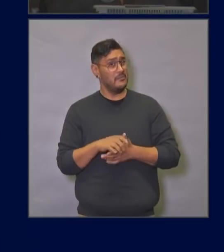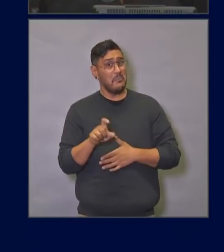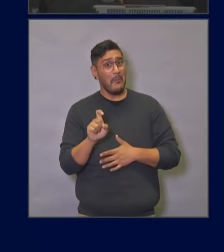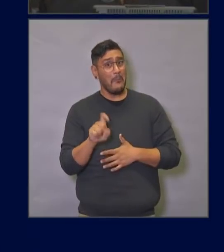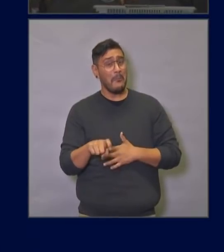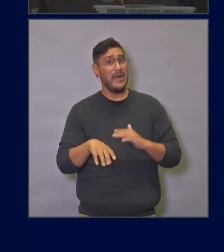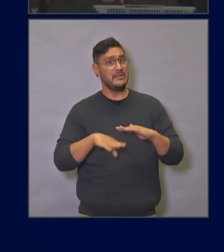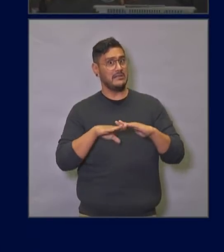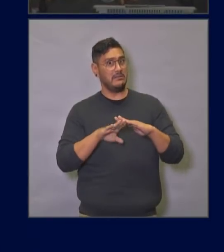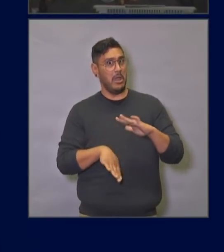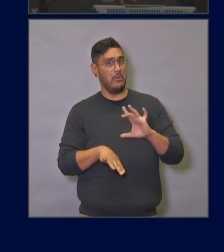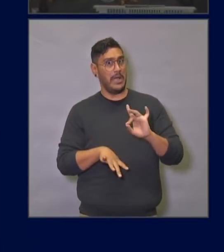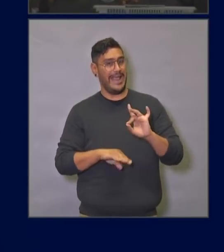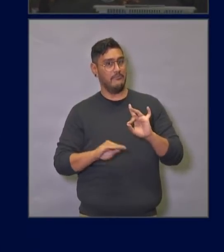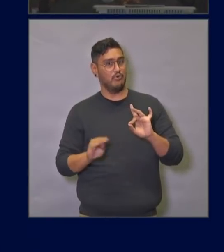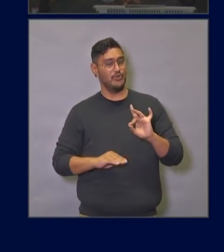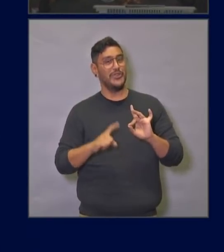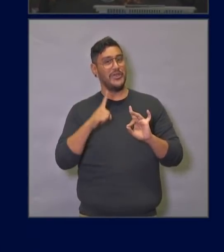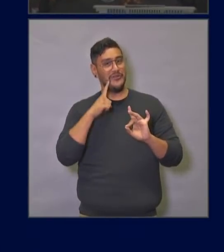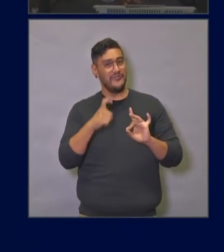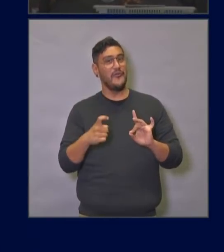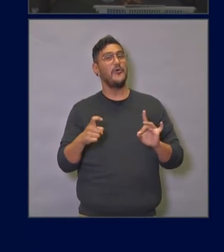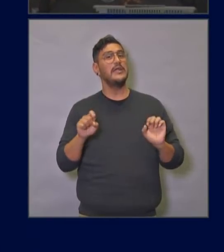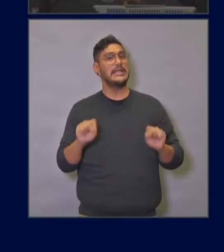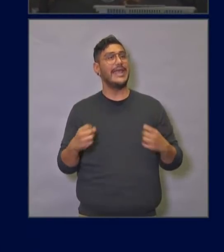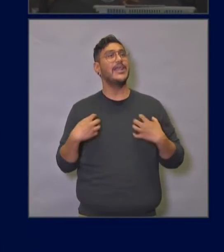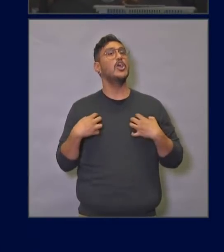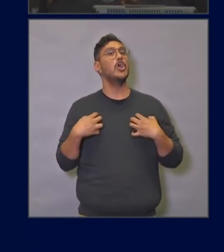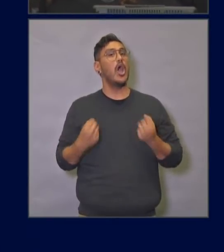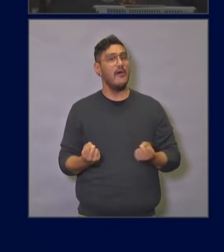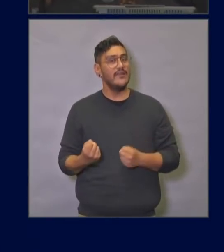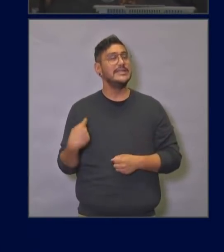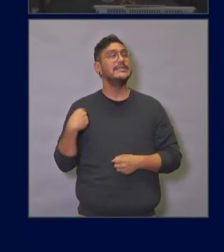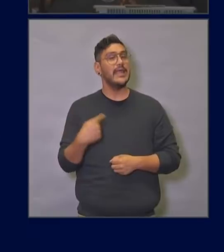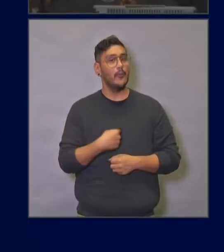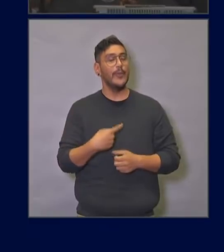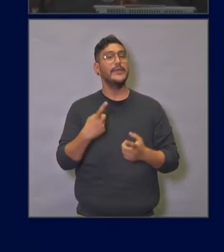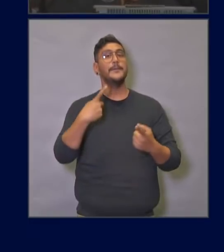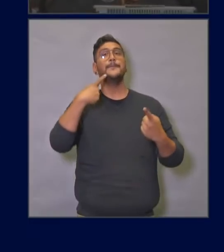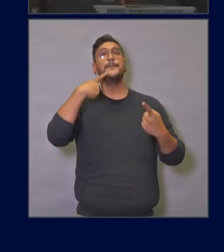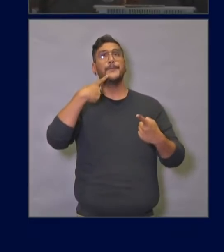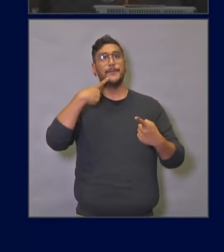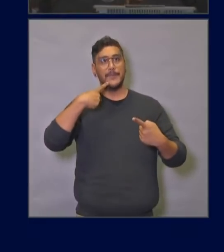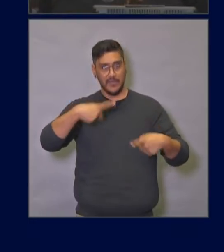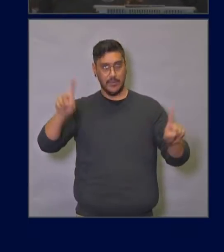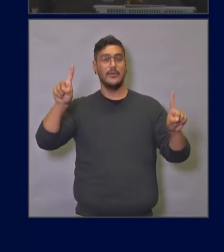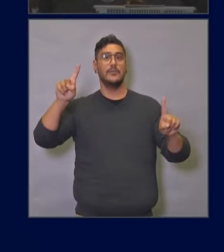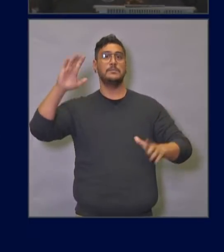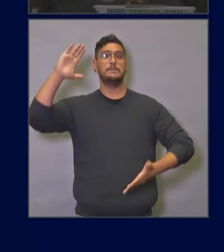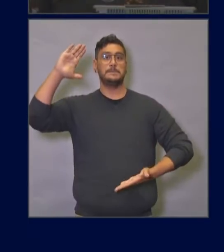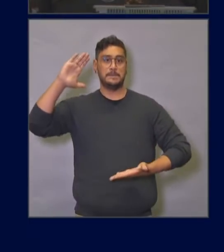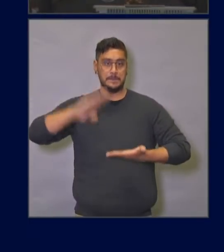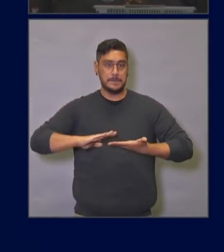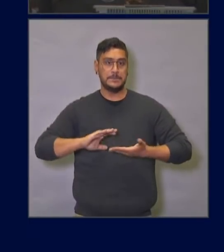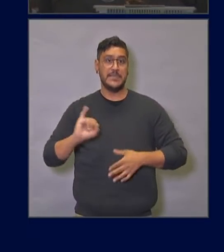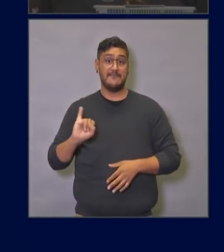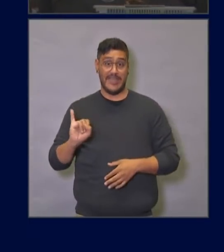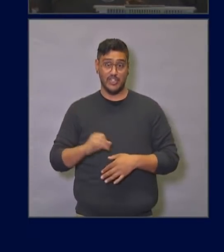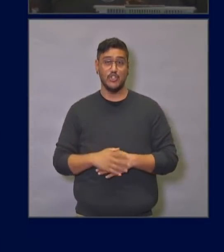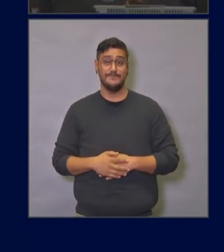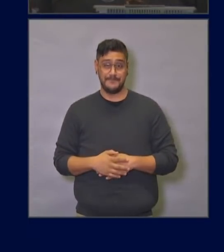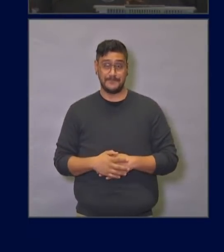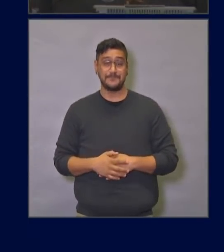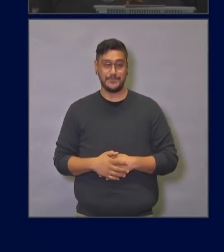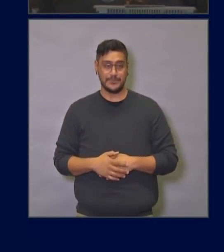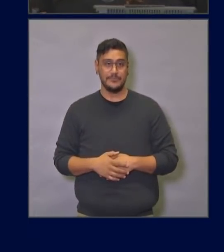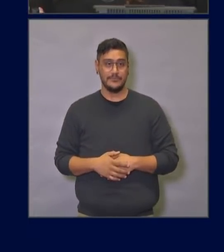eso para que tengamos la confianza de que hemos disminuido con éxito la propagación de la infección. Next slide.